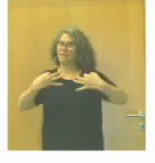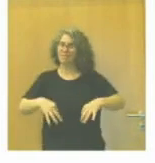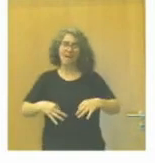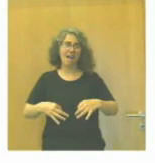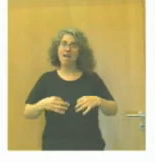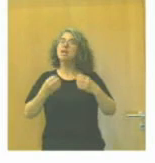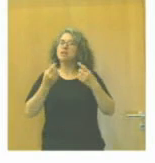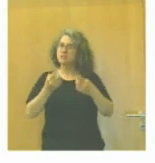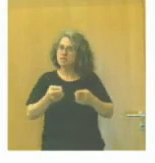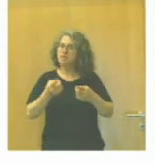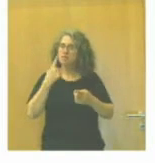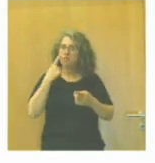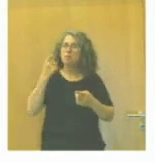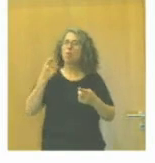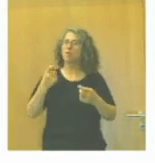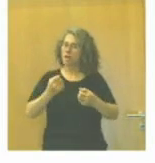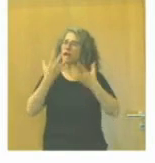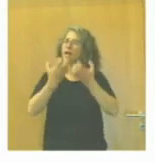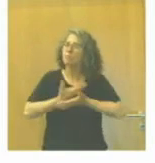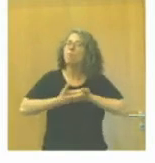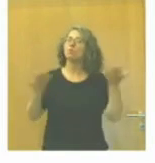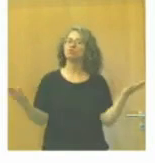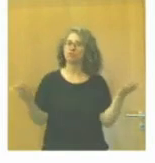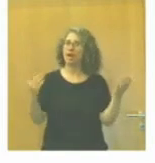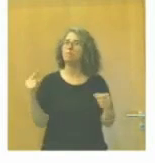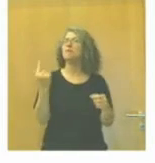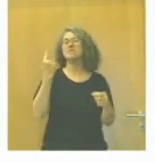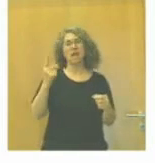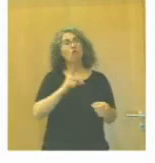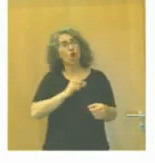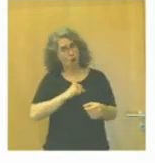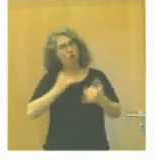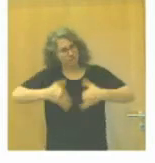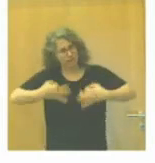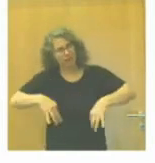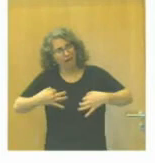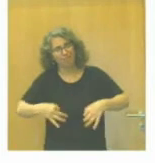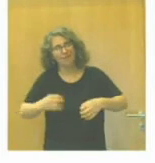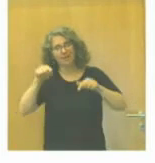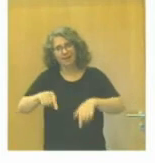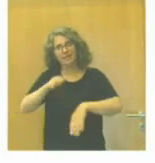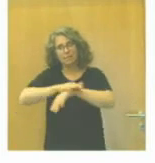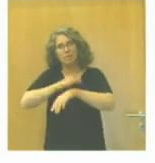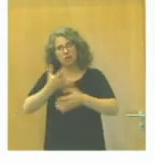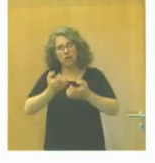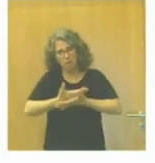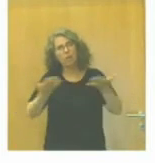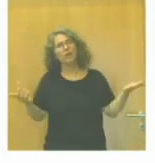muy apropiado para compartirlo como primicia dolorosa en este espacio.